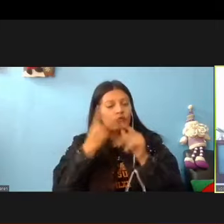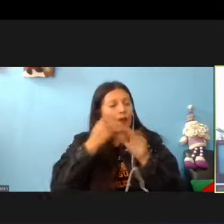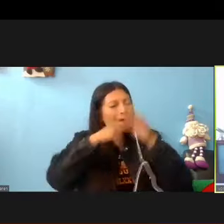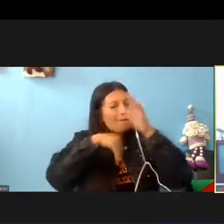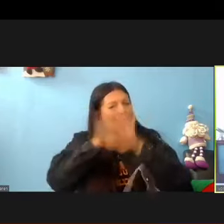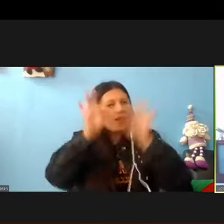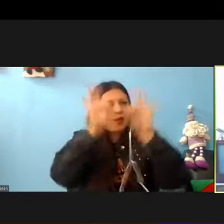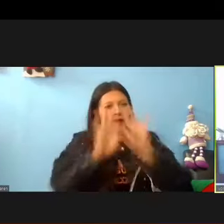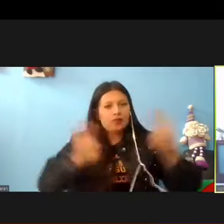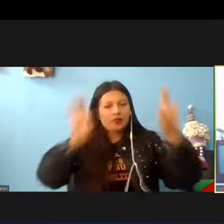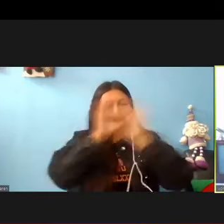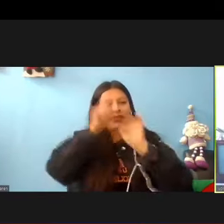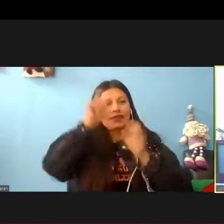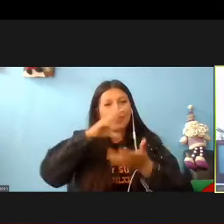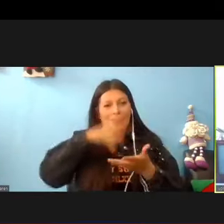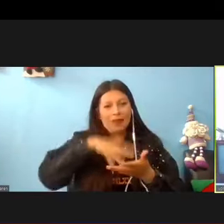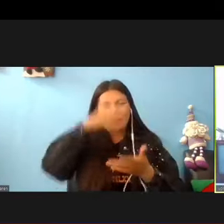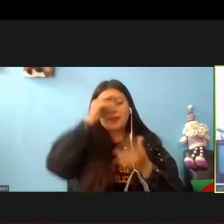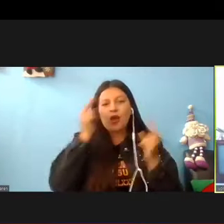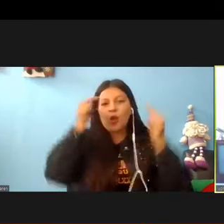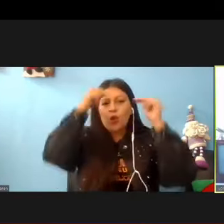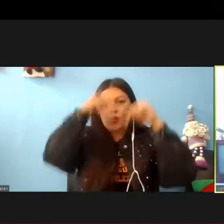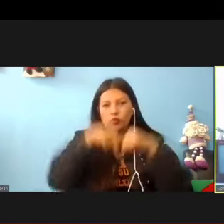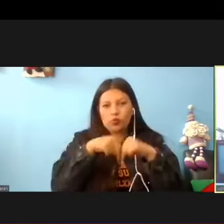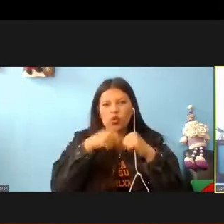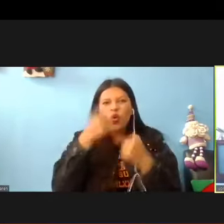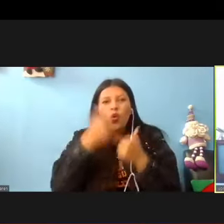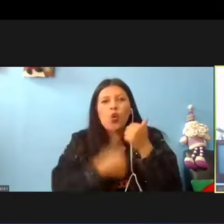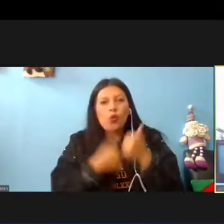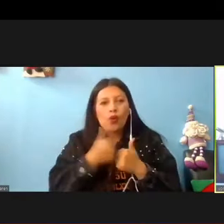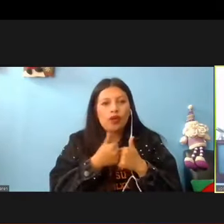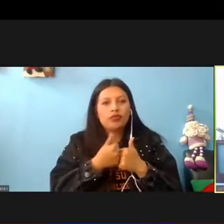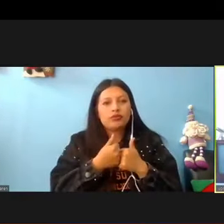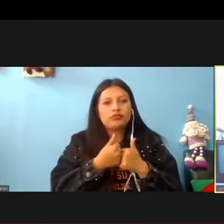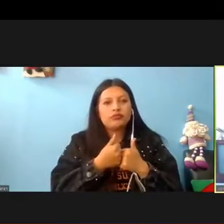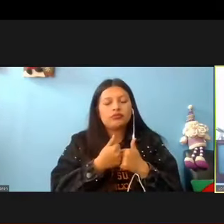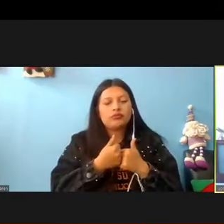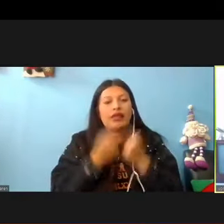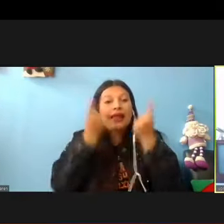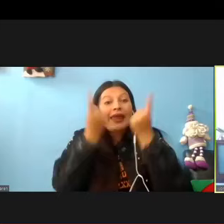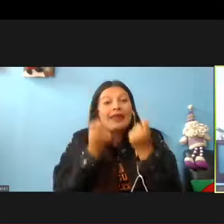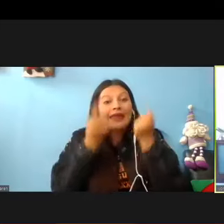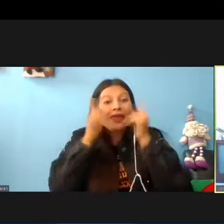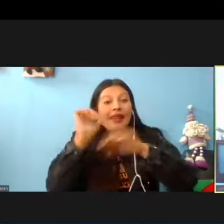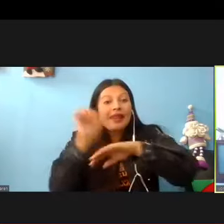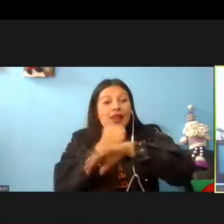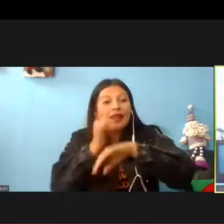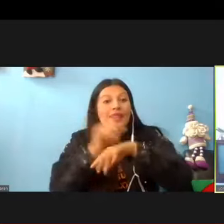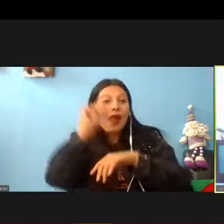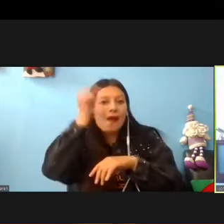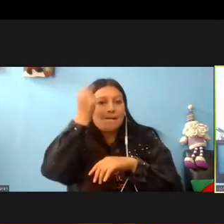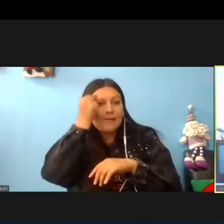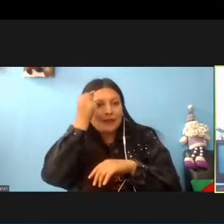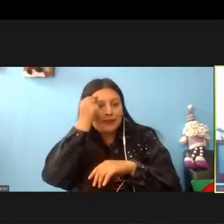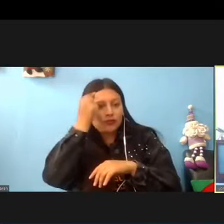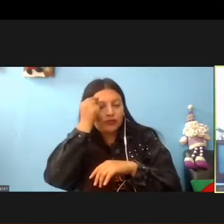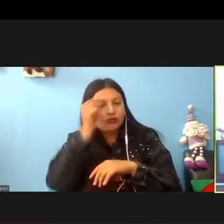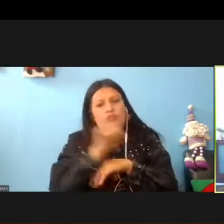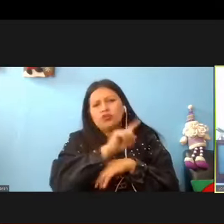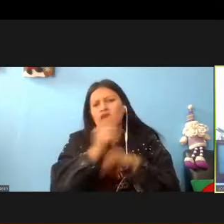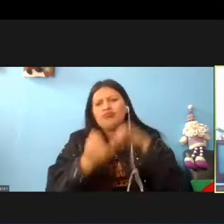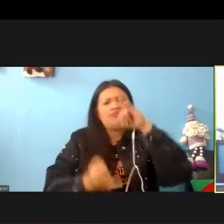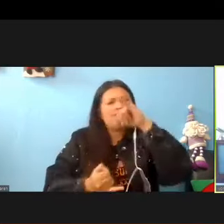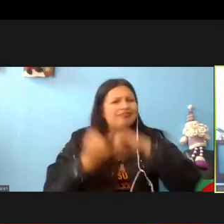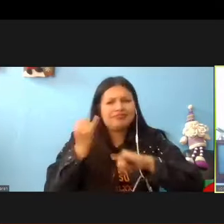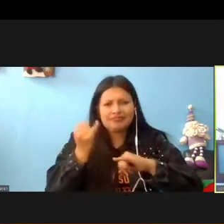importantes que tenemos que aprender del encuentro es entender que las tareas de memoria no van a